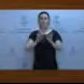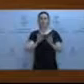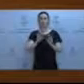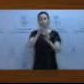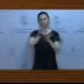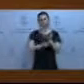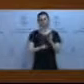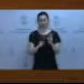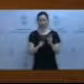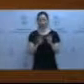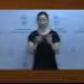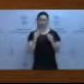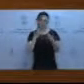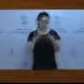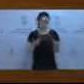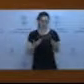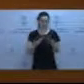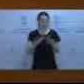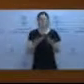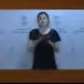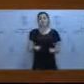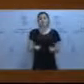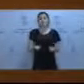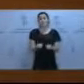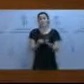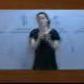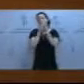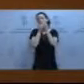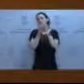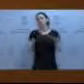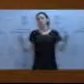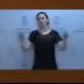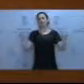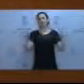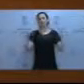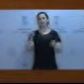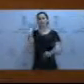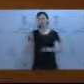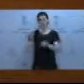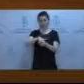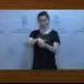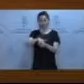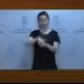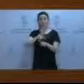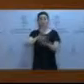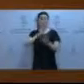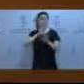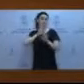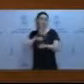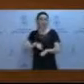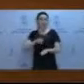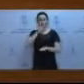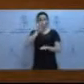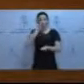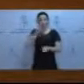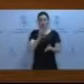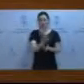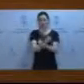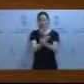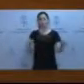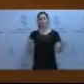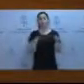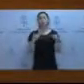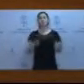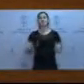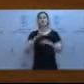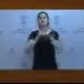enmienda. Aunque eso sí, no fuimos capaces de sacarle el voto favorable al Grupo Socialista, que quería seguir manteniendo las indemnizaciones de los